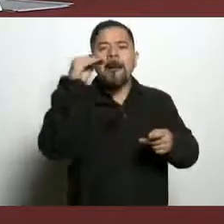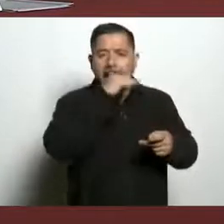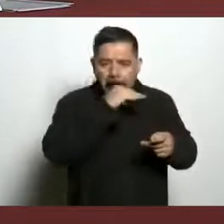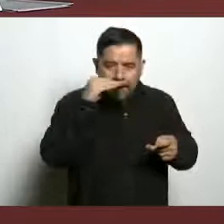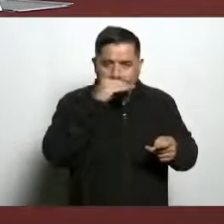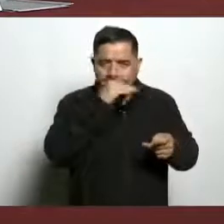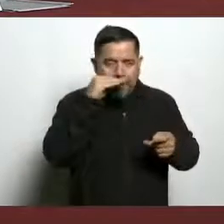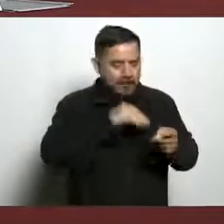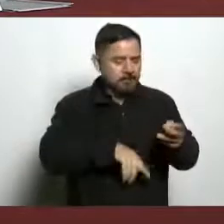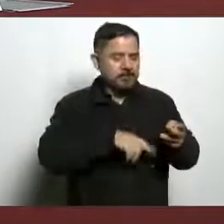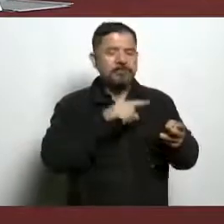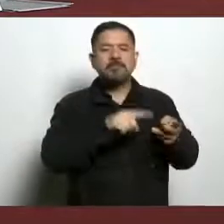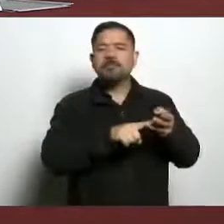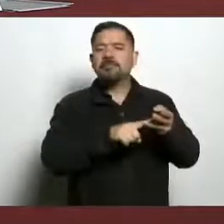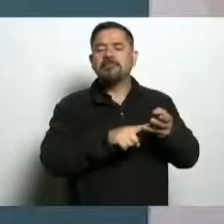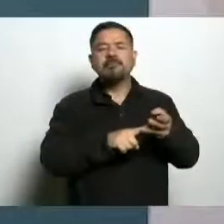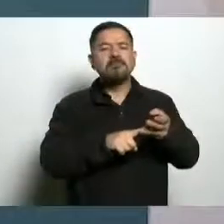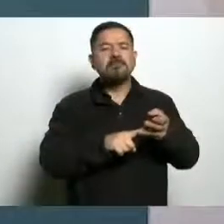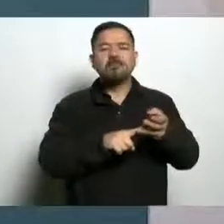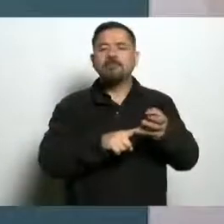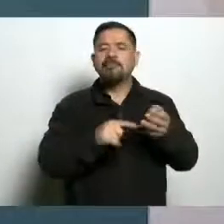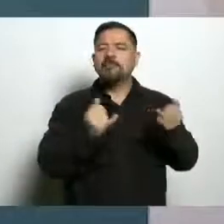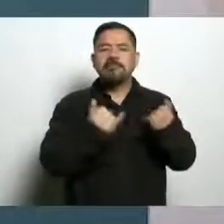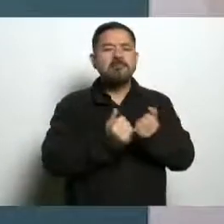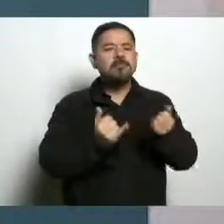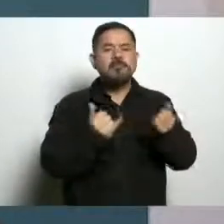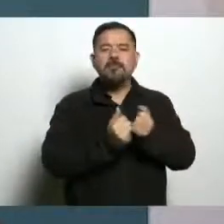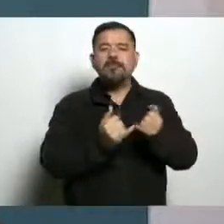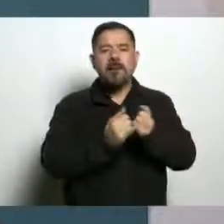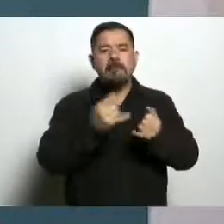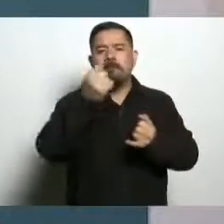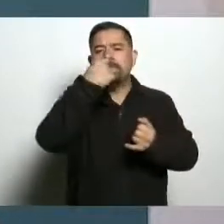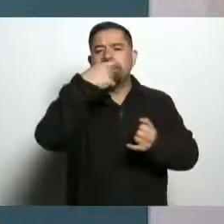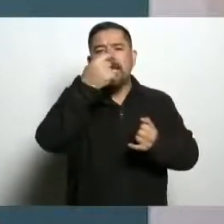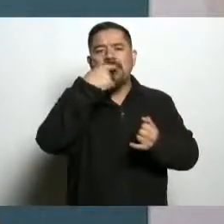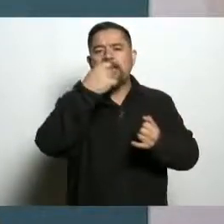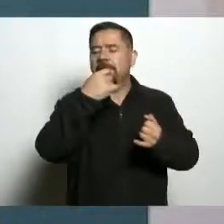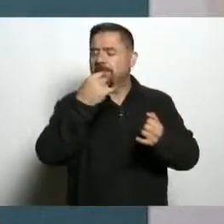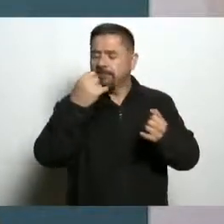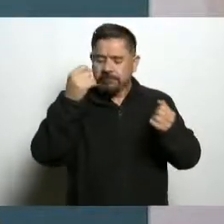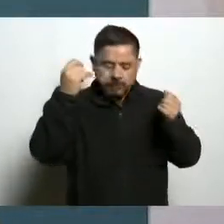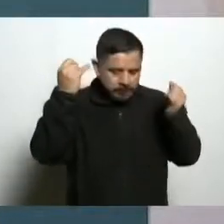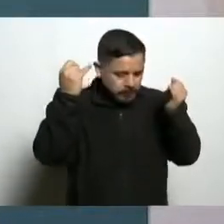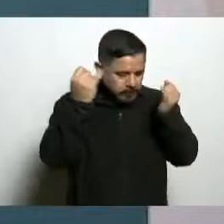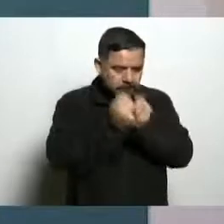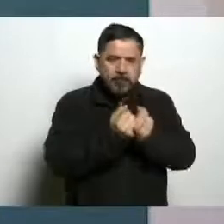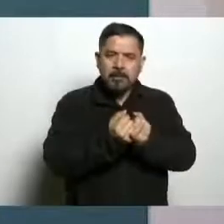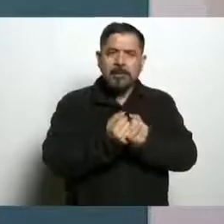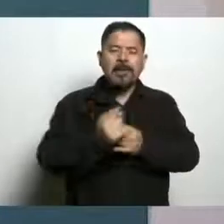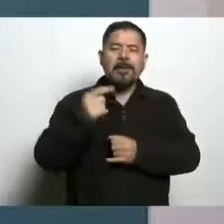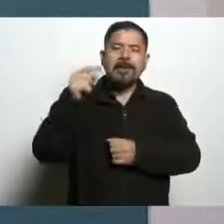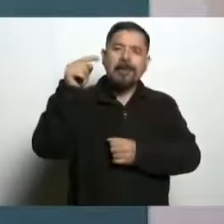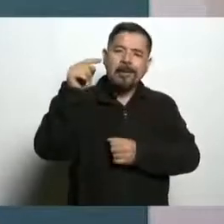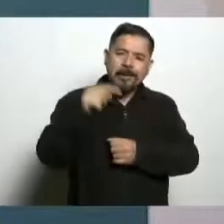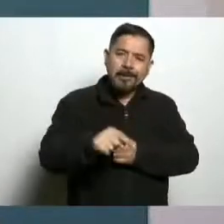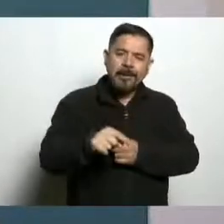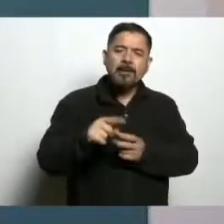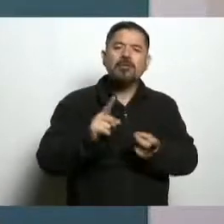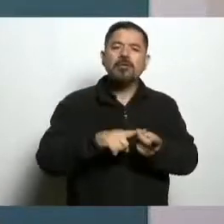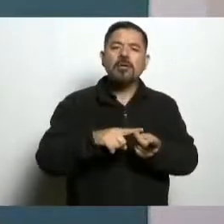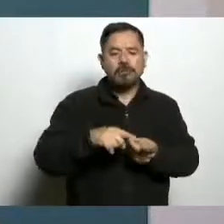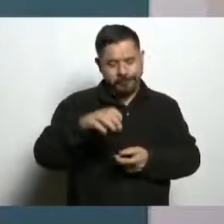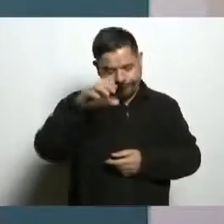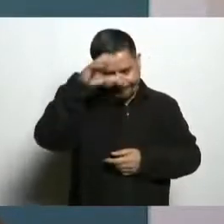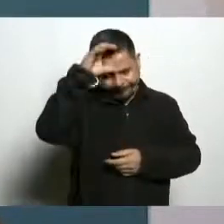gratuita, lo mismo todos los medicamentos aquí en